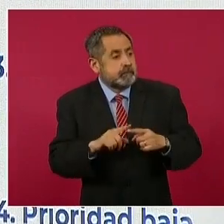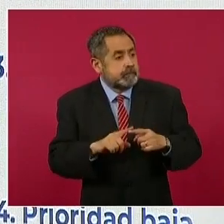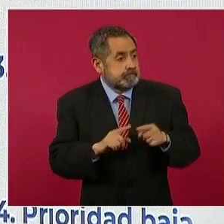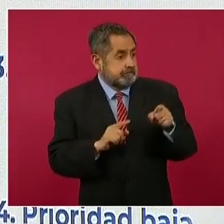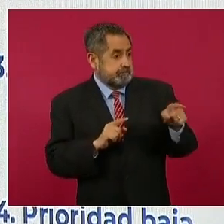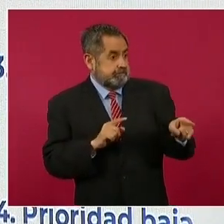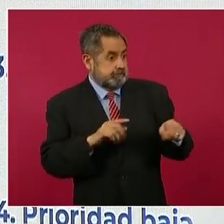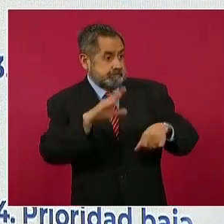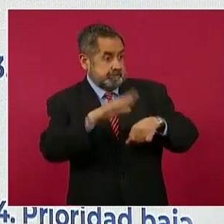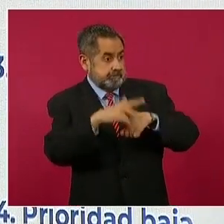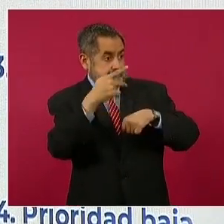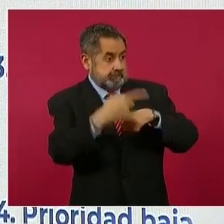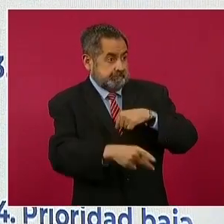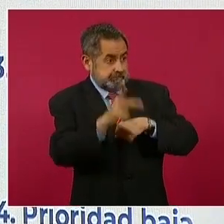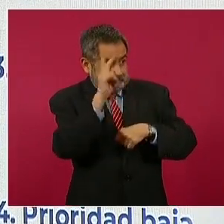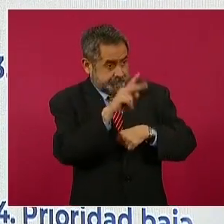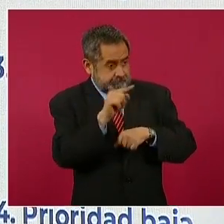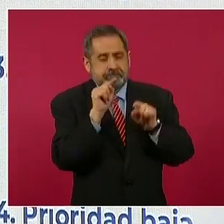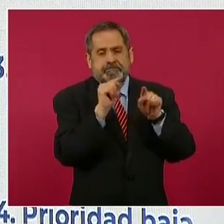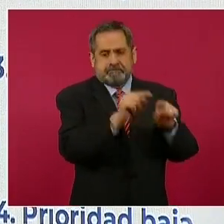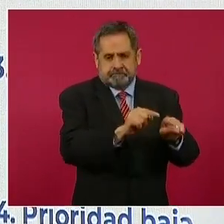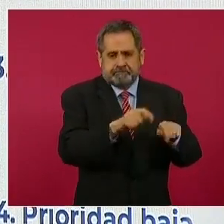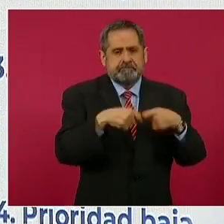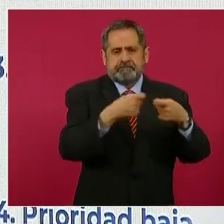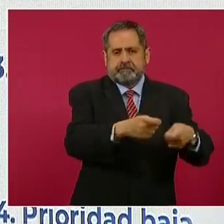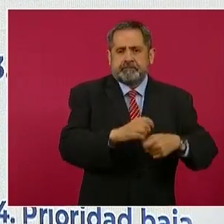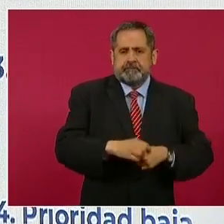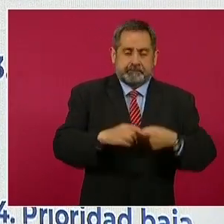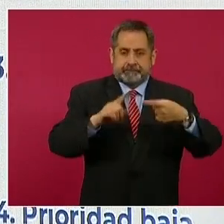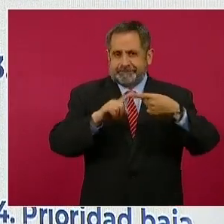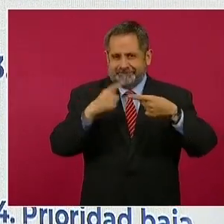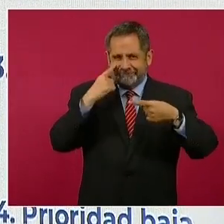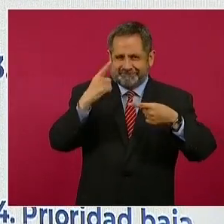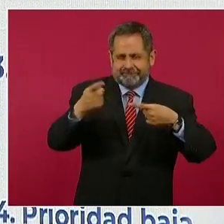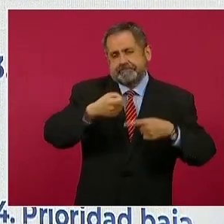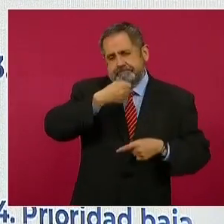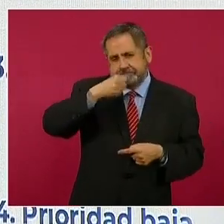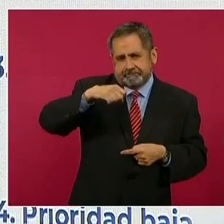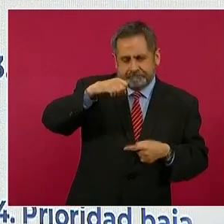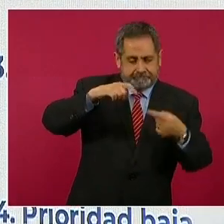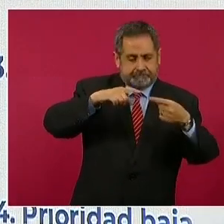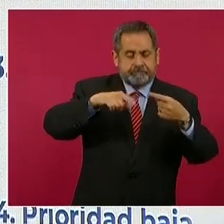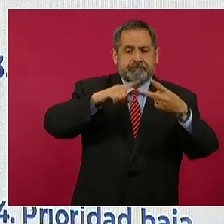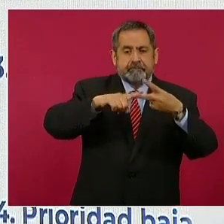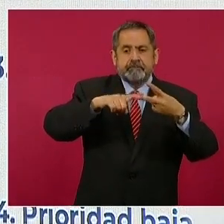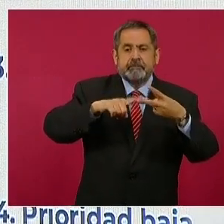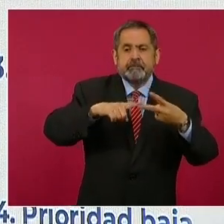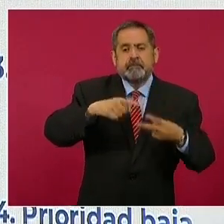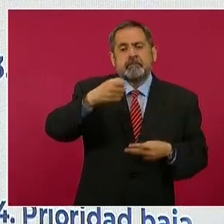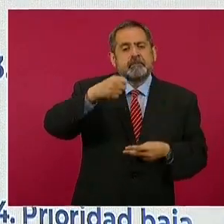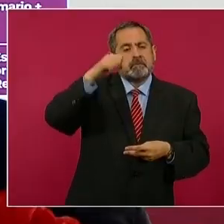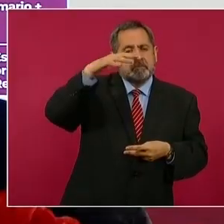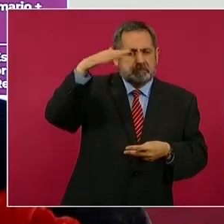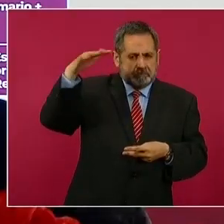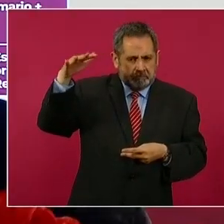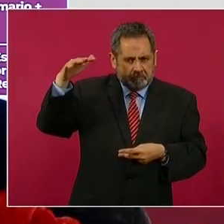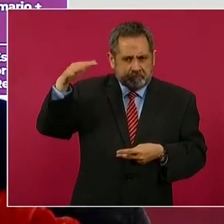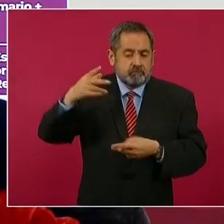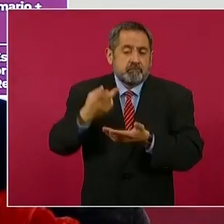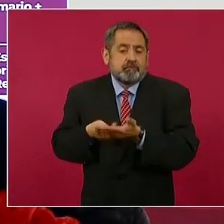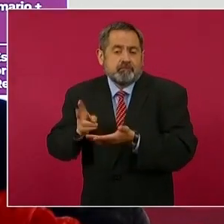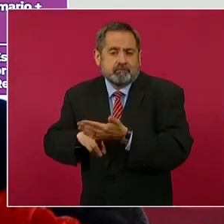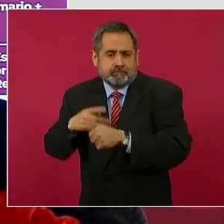mayor peligro. En la prioridad alta están el resto de los adultos con comorbilidades,